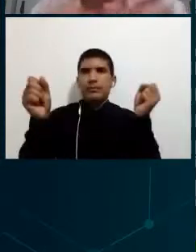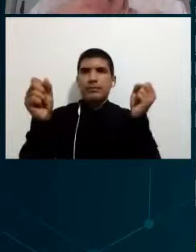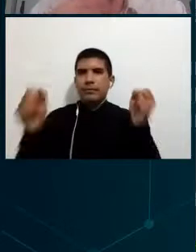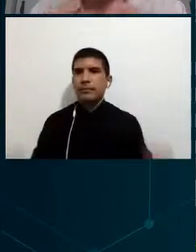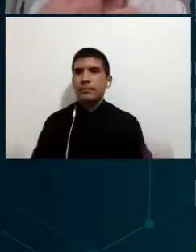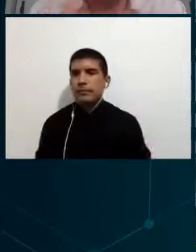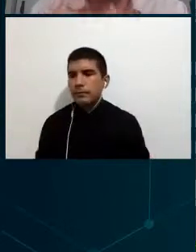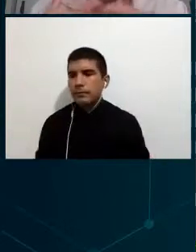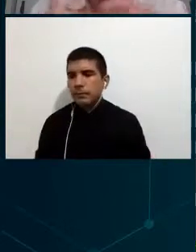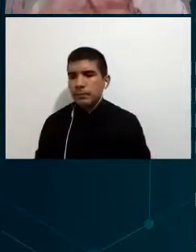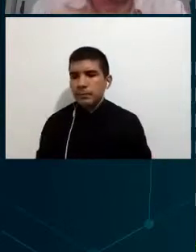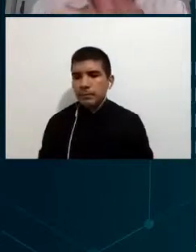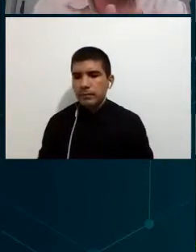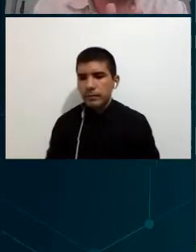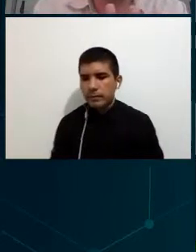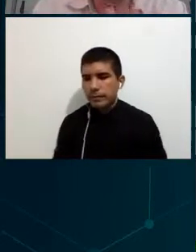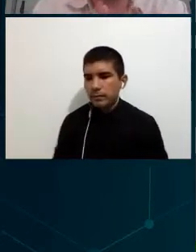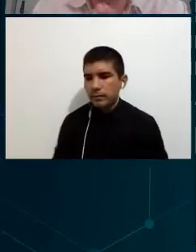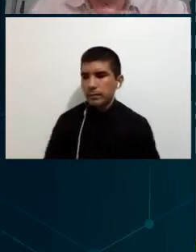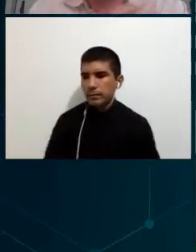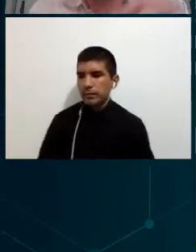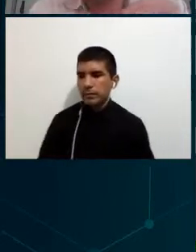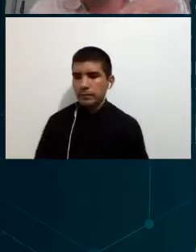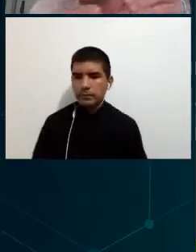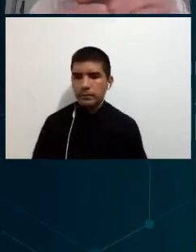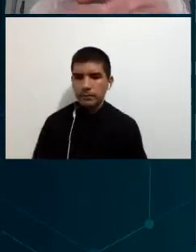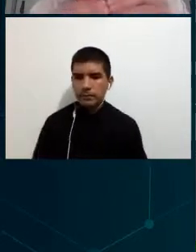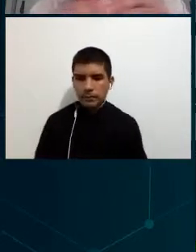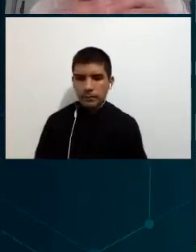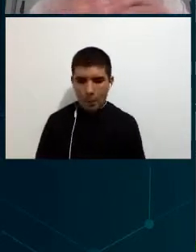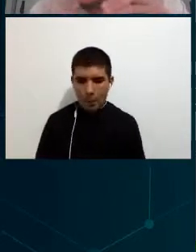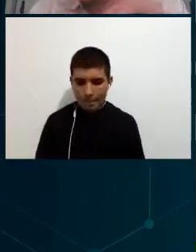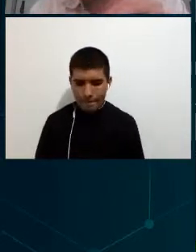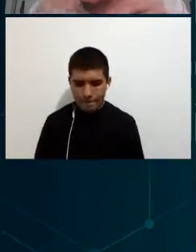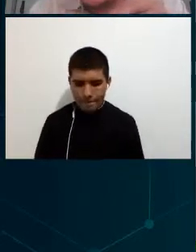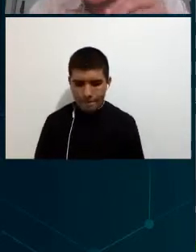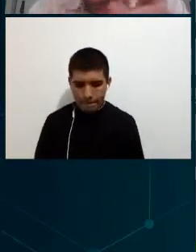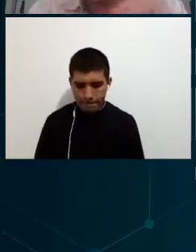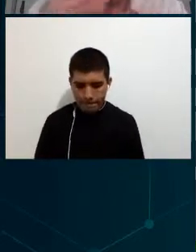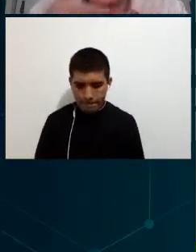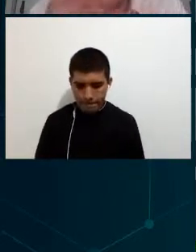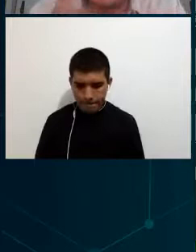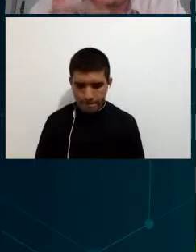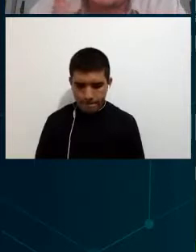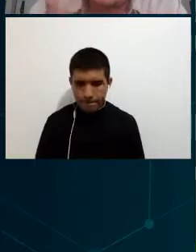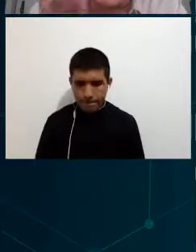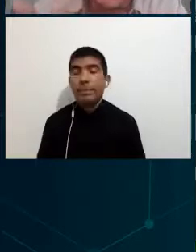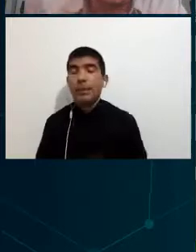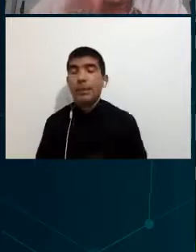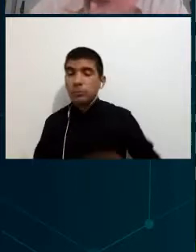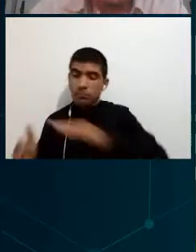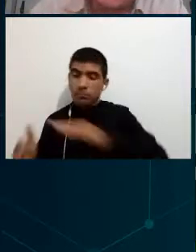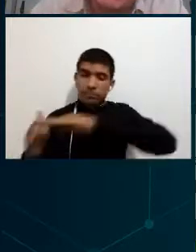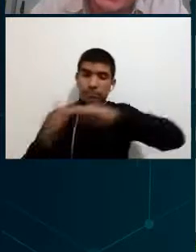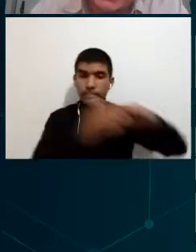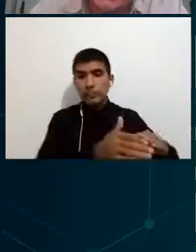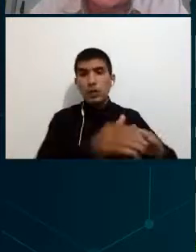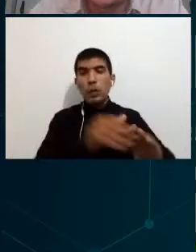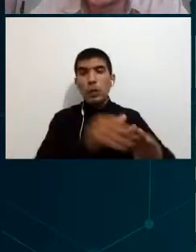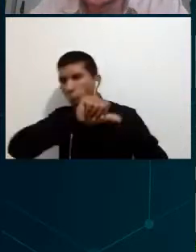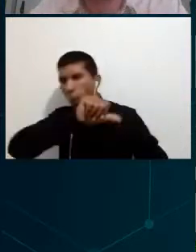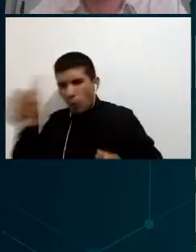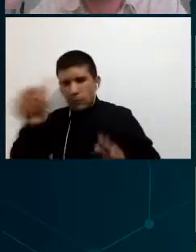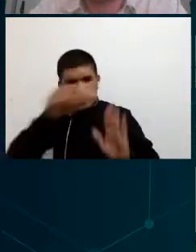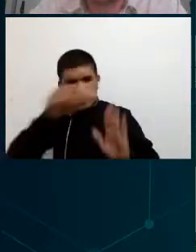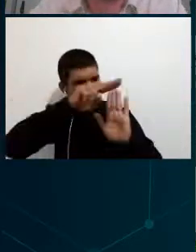envía diferentes paquetes de información. Uno son las medidas análogas de las corrientes de un extremo para enviárselas